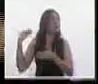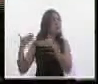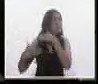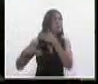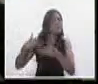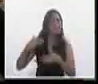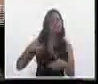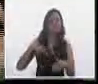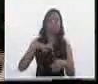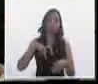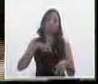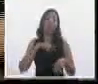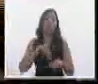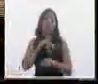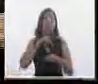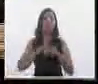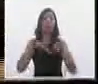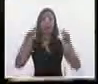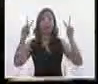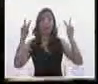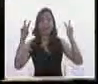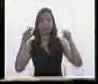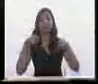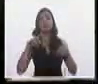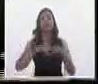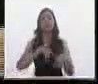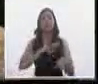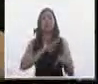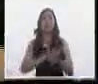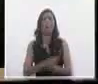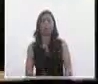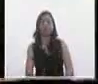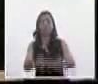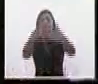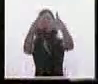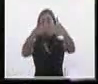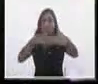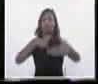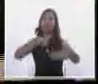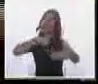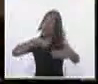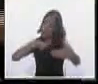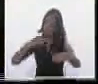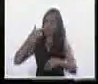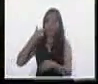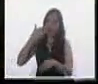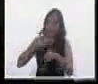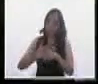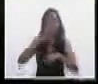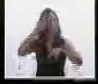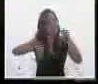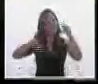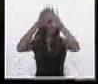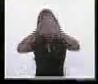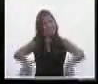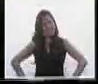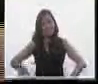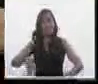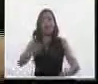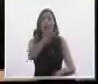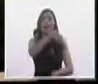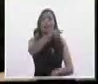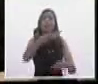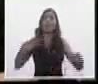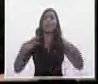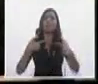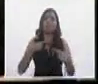nosotros los normales hemos erigido barreras muy grandes es responsabilidad de nosotros el quitarlas porque todas estas personas por